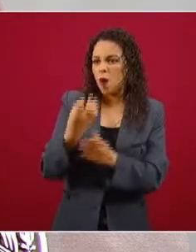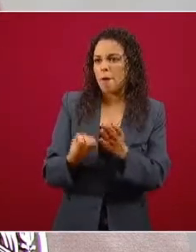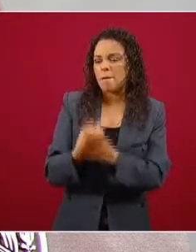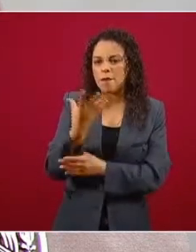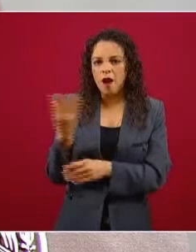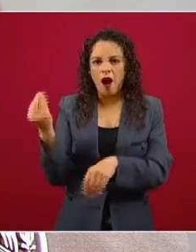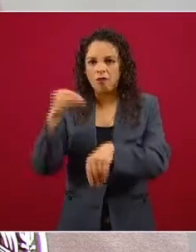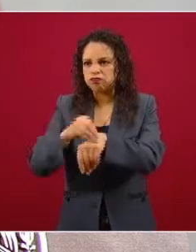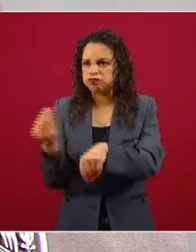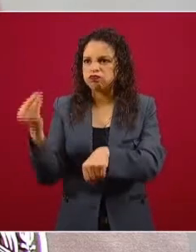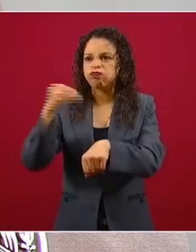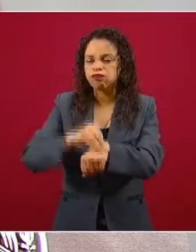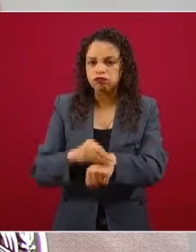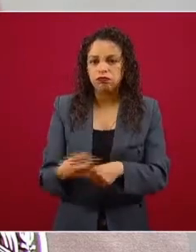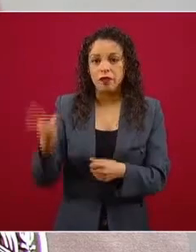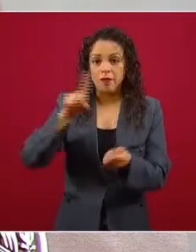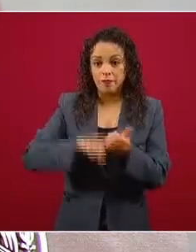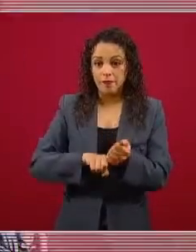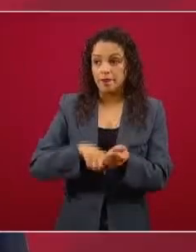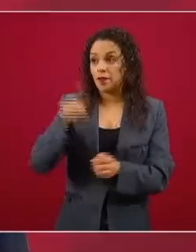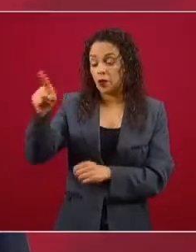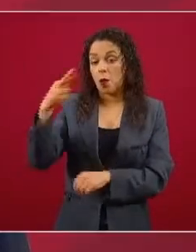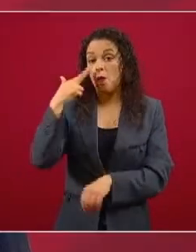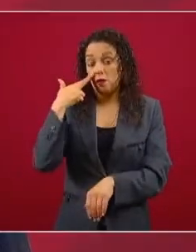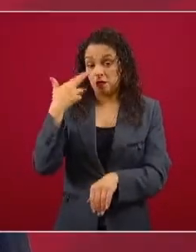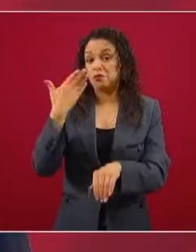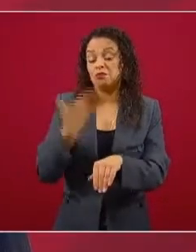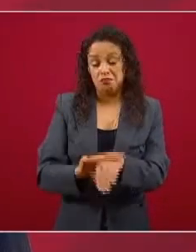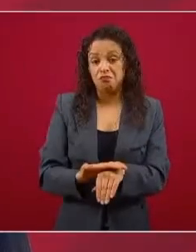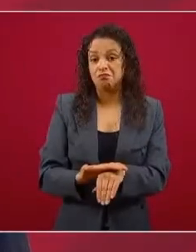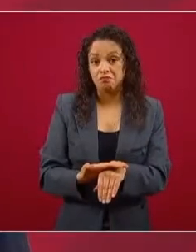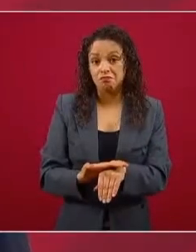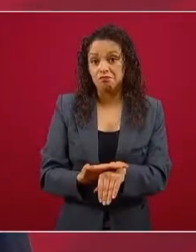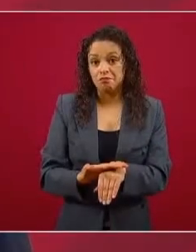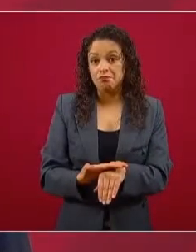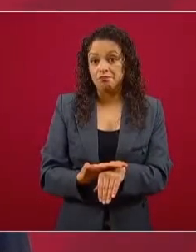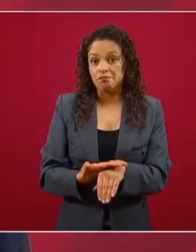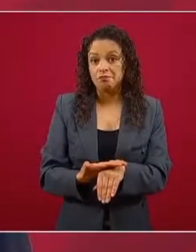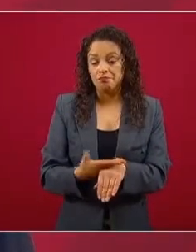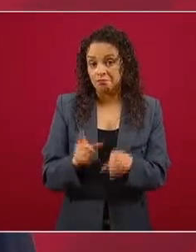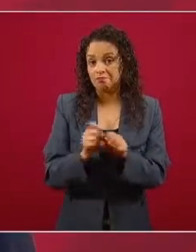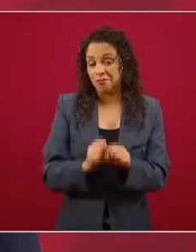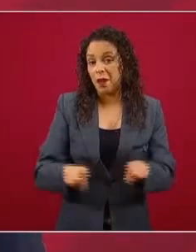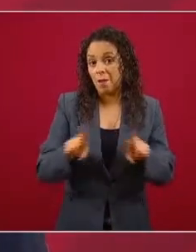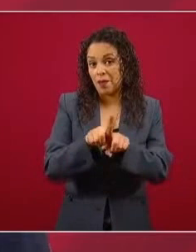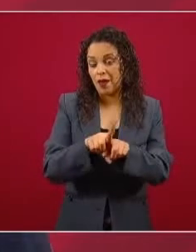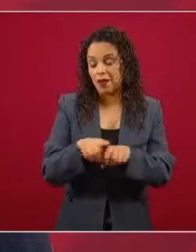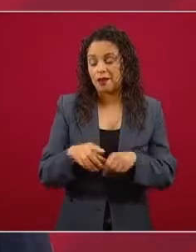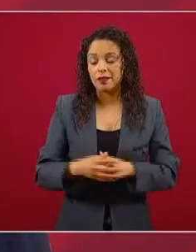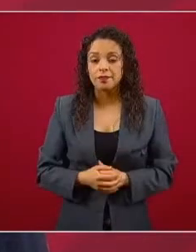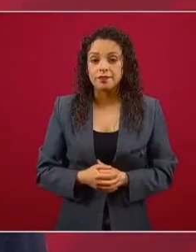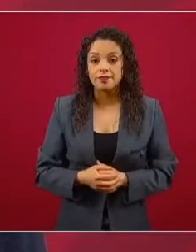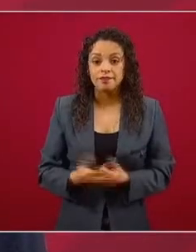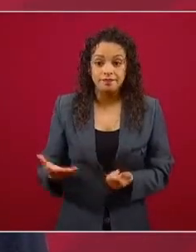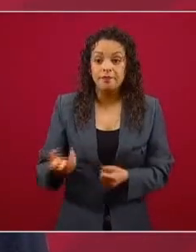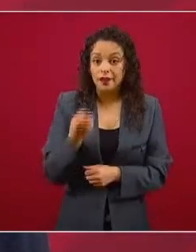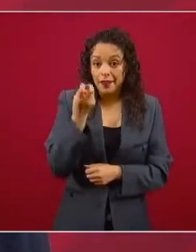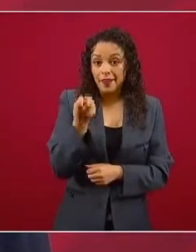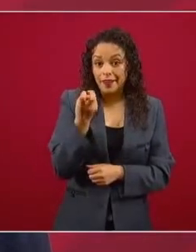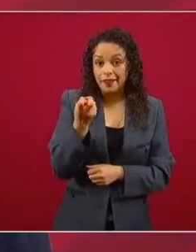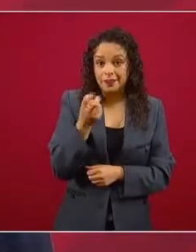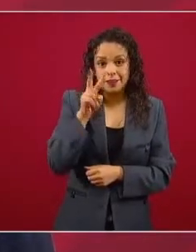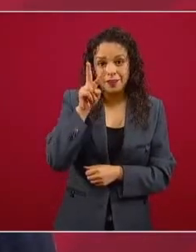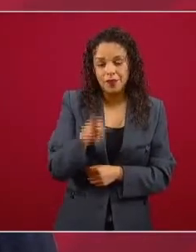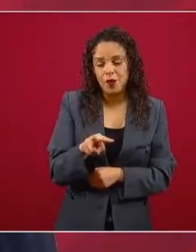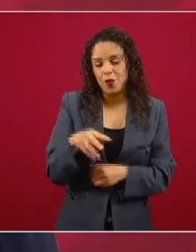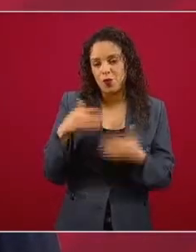su responsabilidad como trabajadores. Entonces, eso fue también una